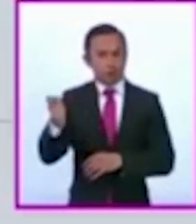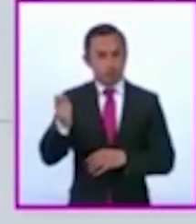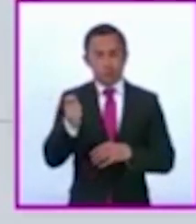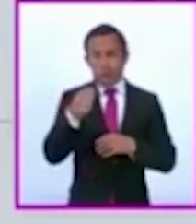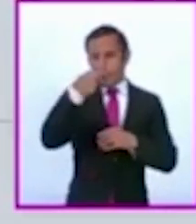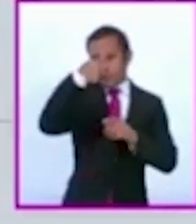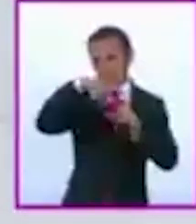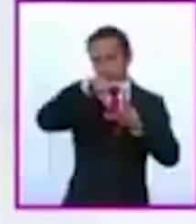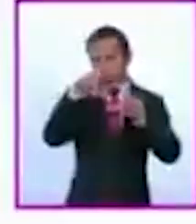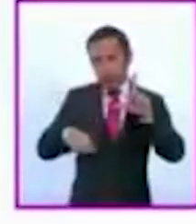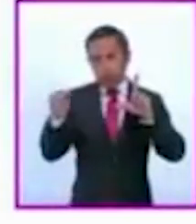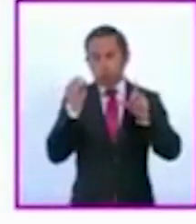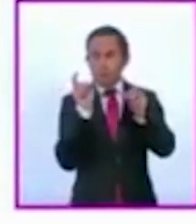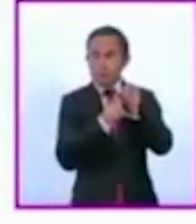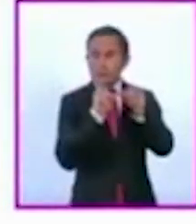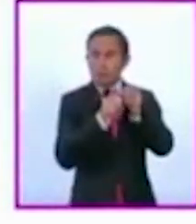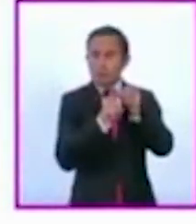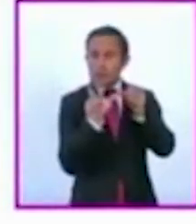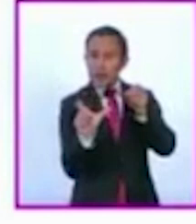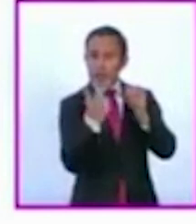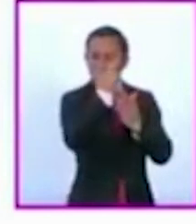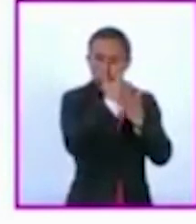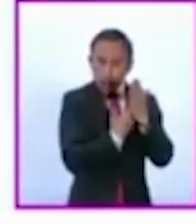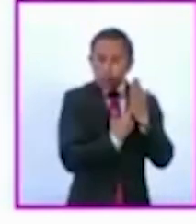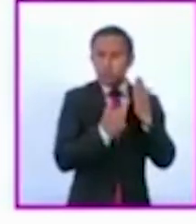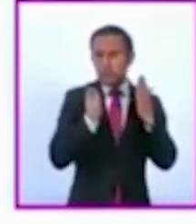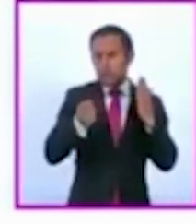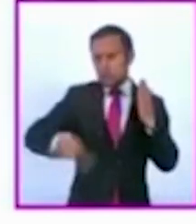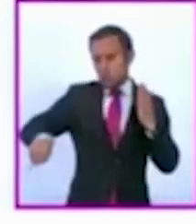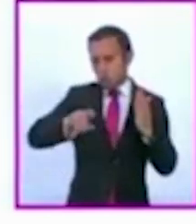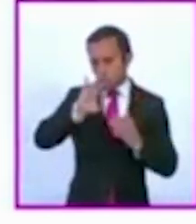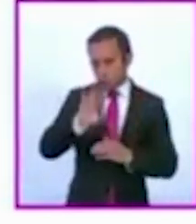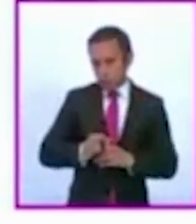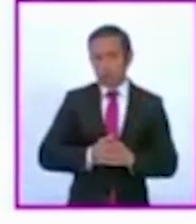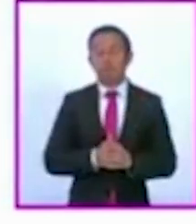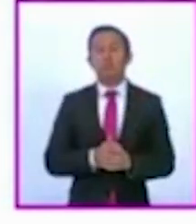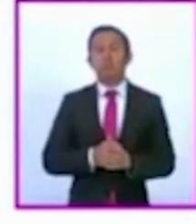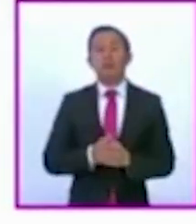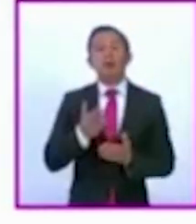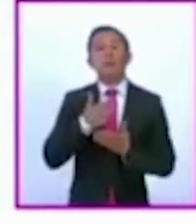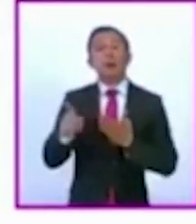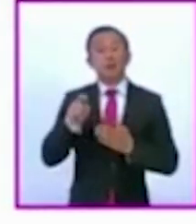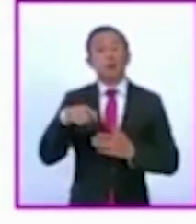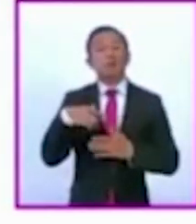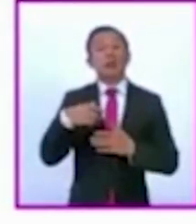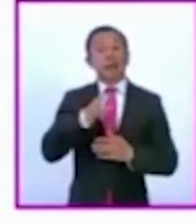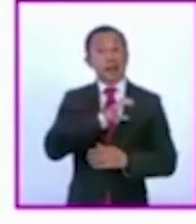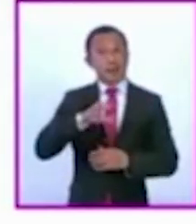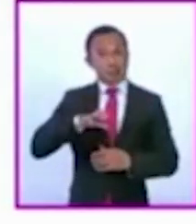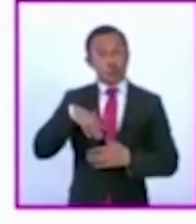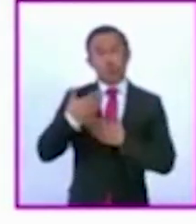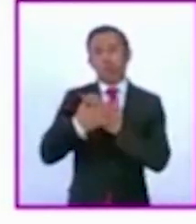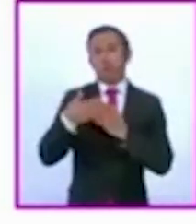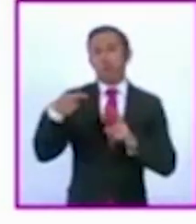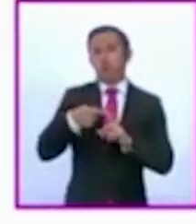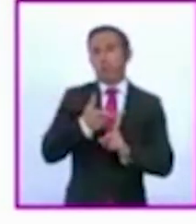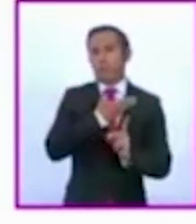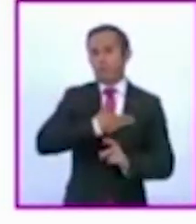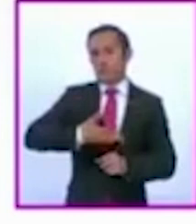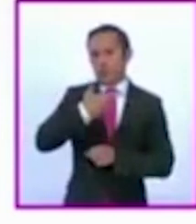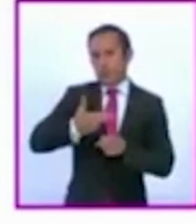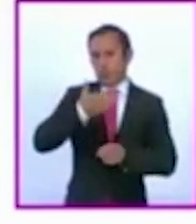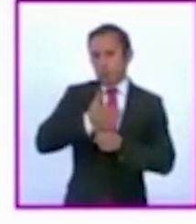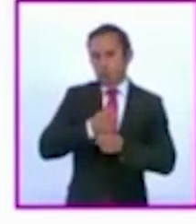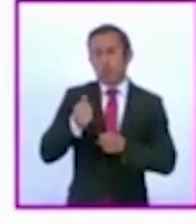nacional por lo que hace a la votación obtenida por los candidatos a la presidencia de la republica los rangos